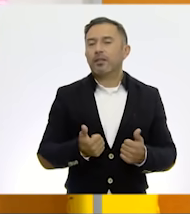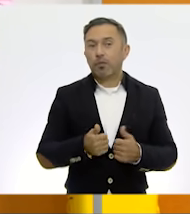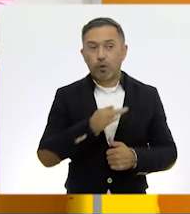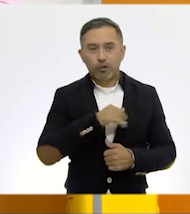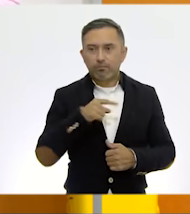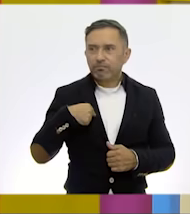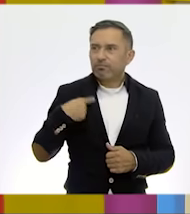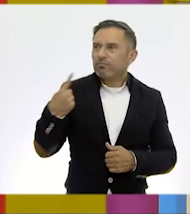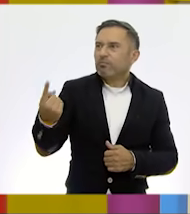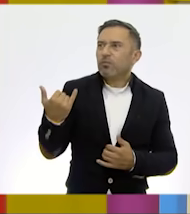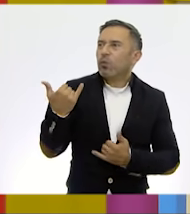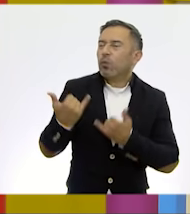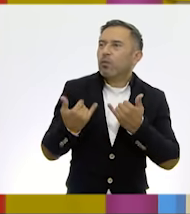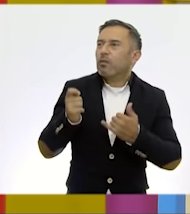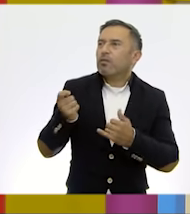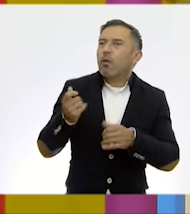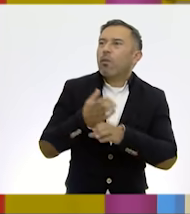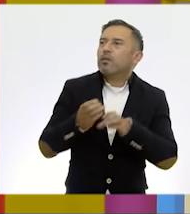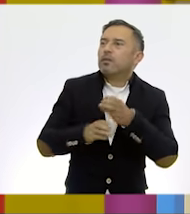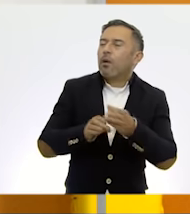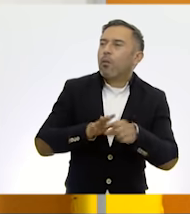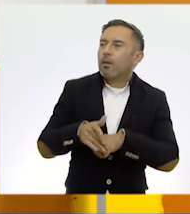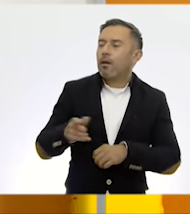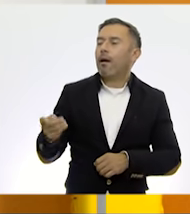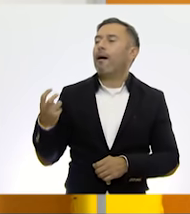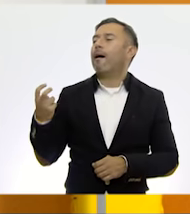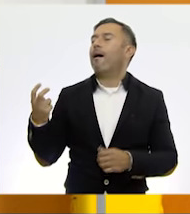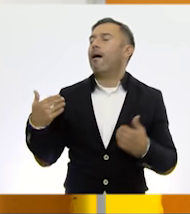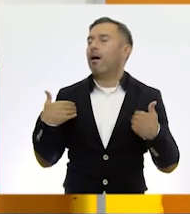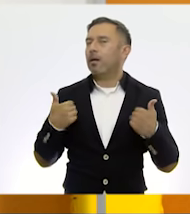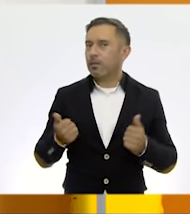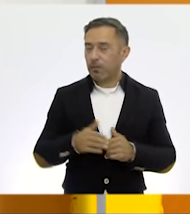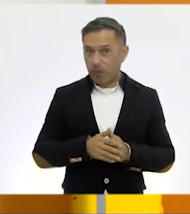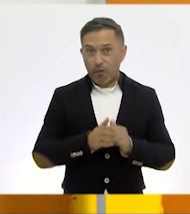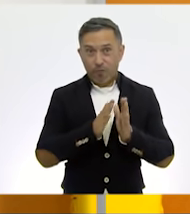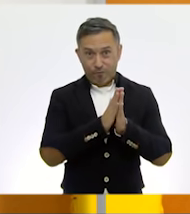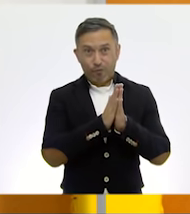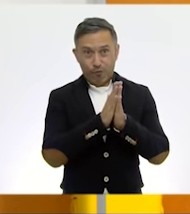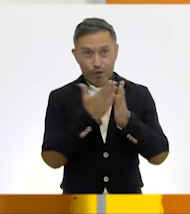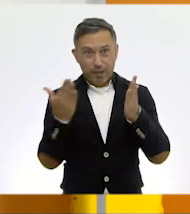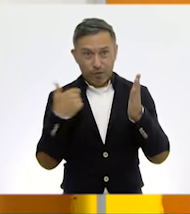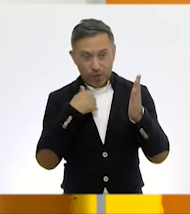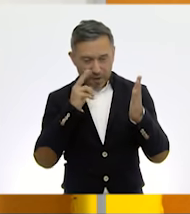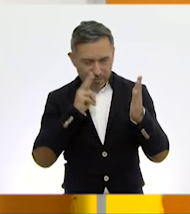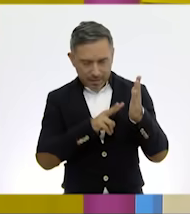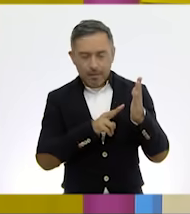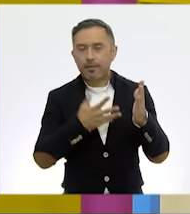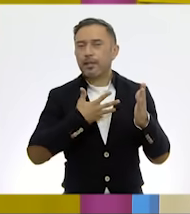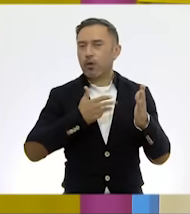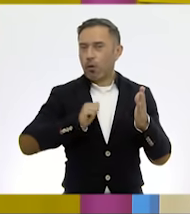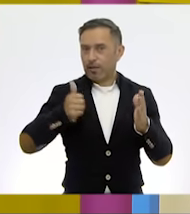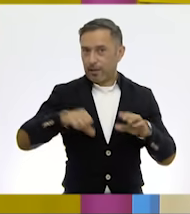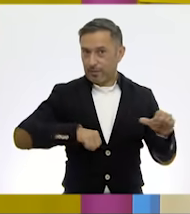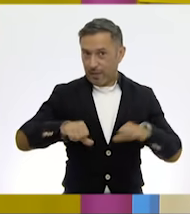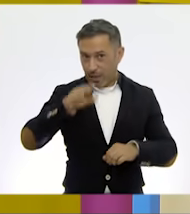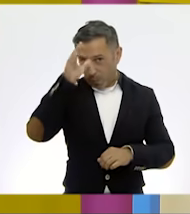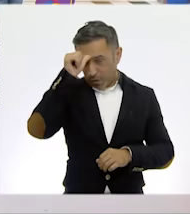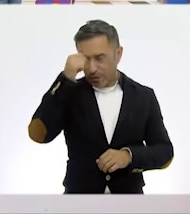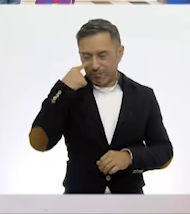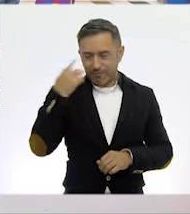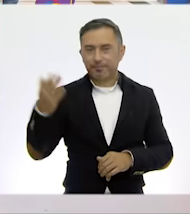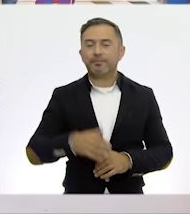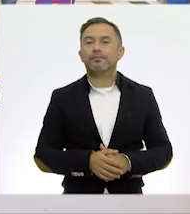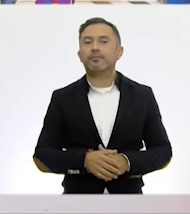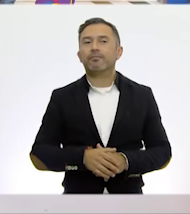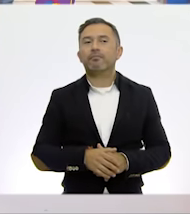otro. Ah, Entonces, para conocer un poquito más de los folletos, vamos a la siguiente actividad, ¿te parece? Vamos a verla. En esta actividad